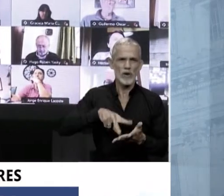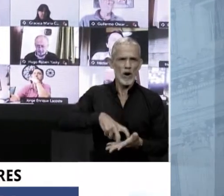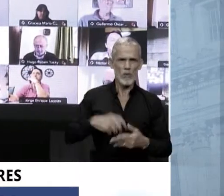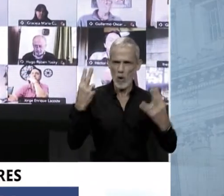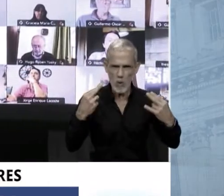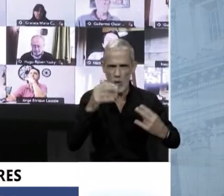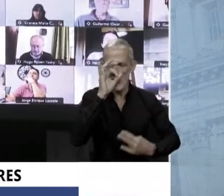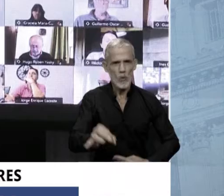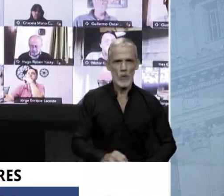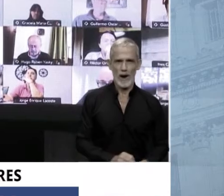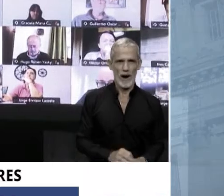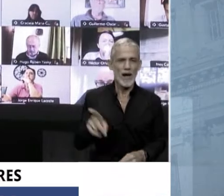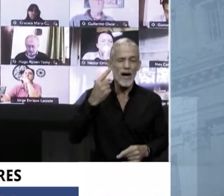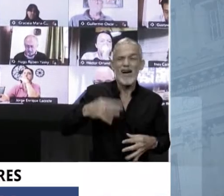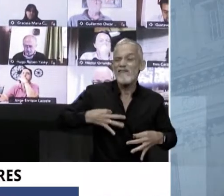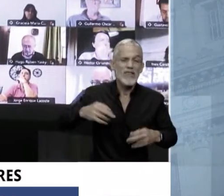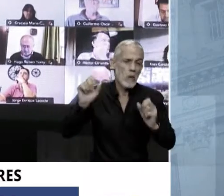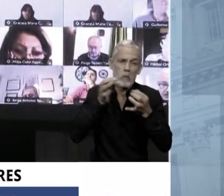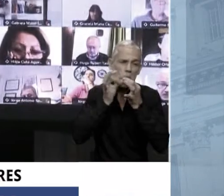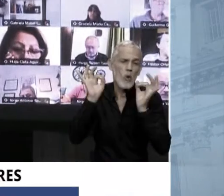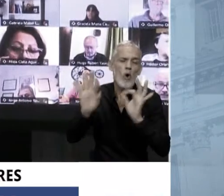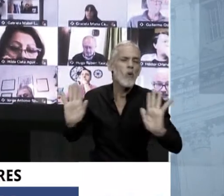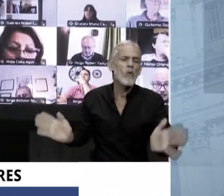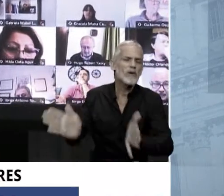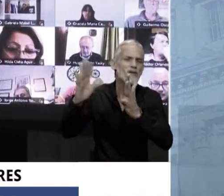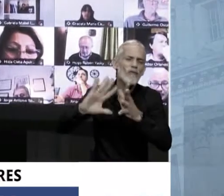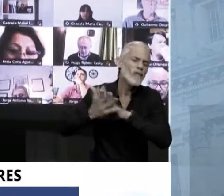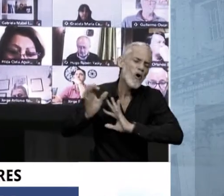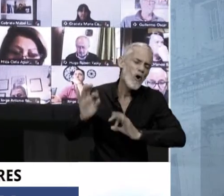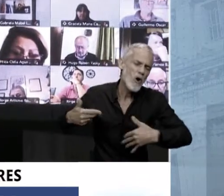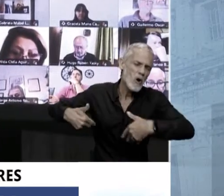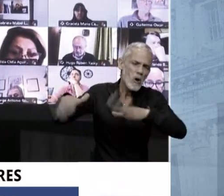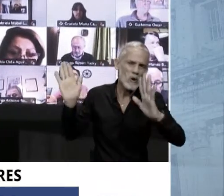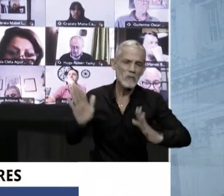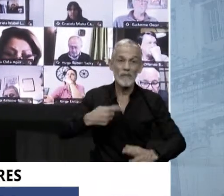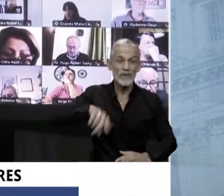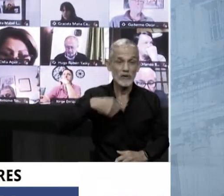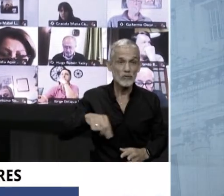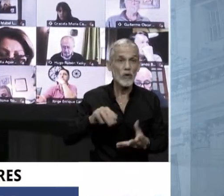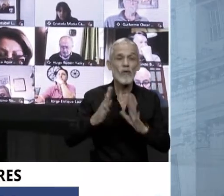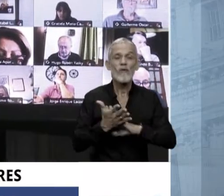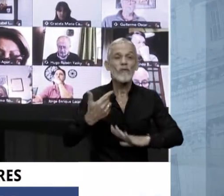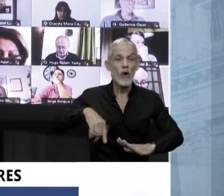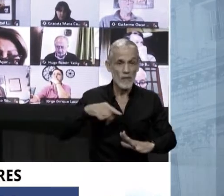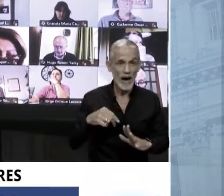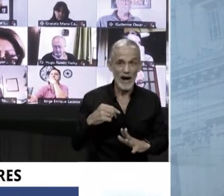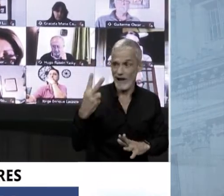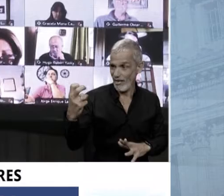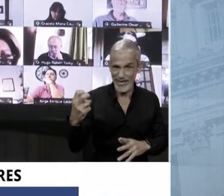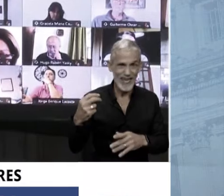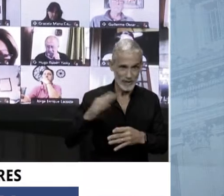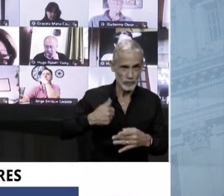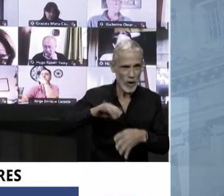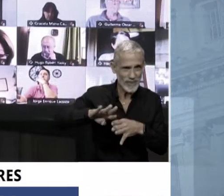ante nadie, que vivió como quiso, que nos dio, al cual todos le debemos, fue nuestro único acreedor y nunca nos cobró esa